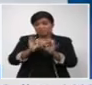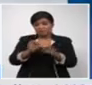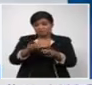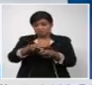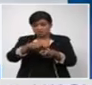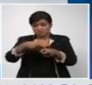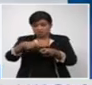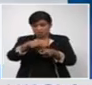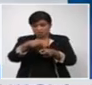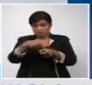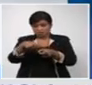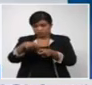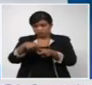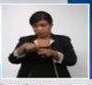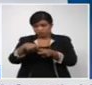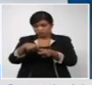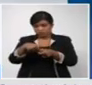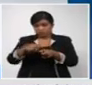de la Juventud,